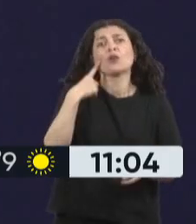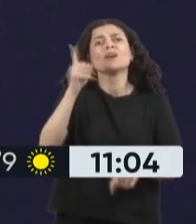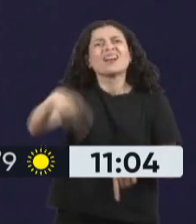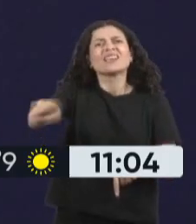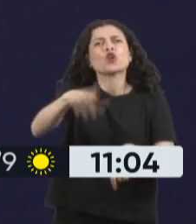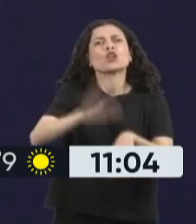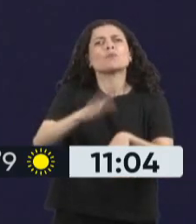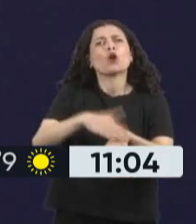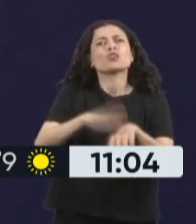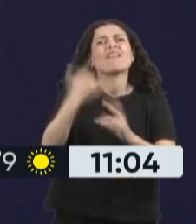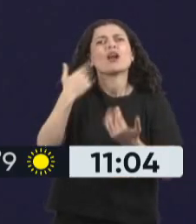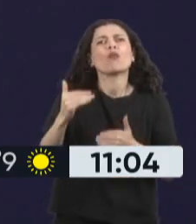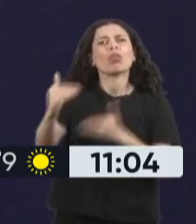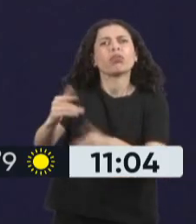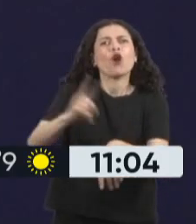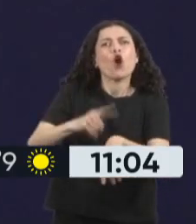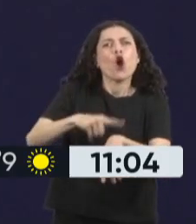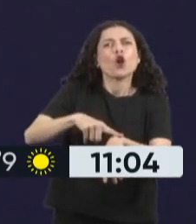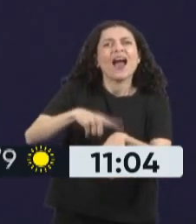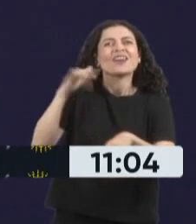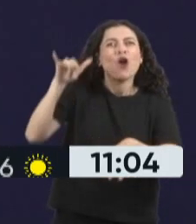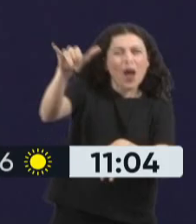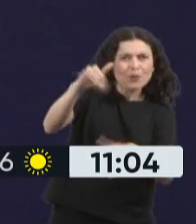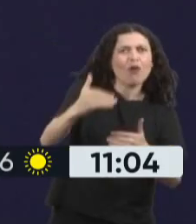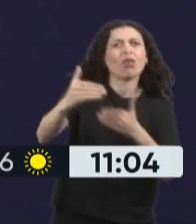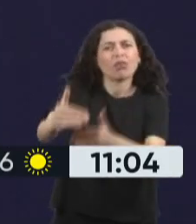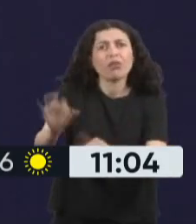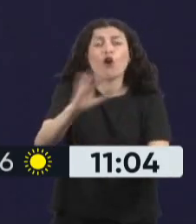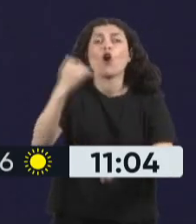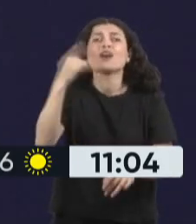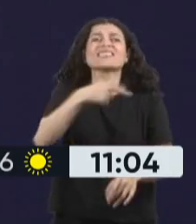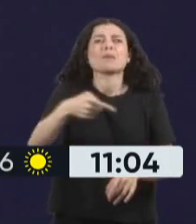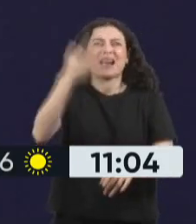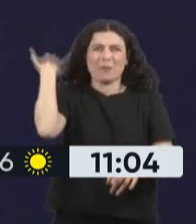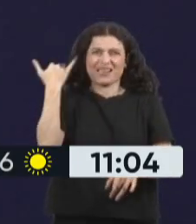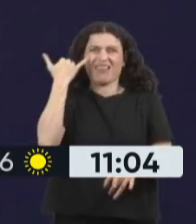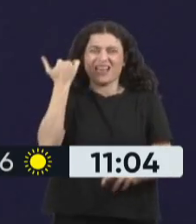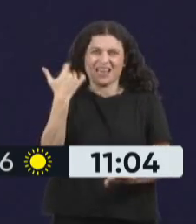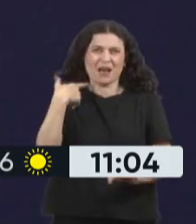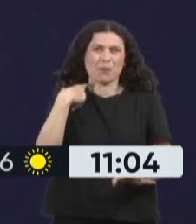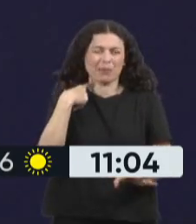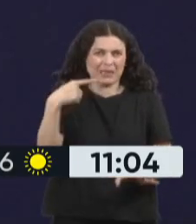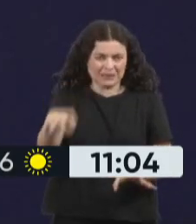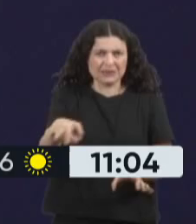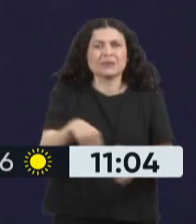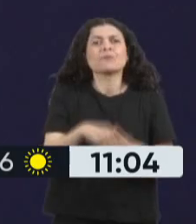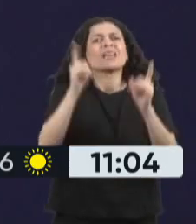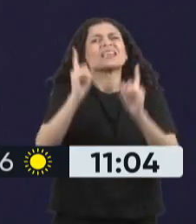cancelaciones el lunes y el día jueves de la semana pasada. Además,